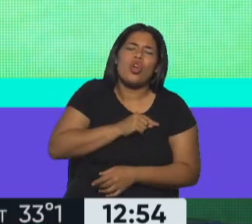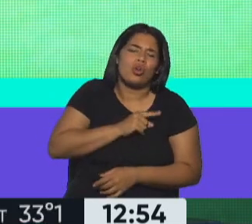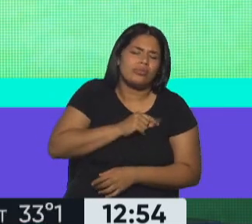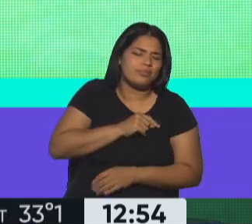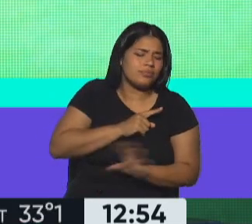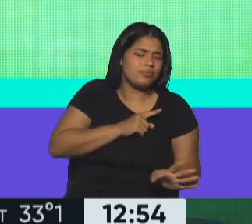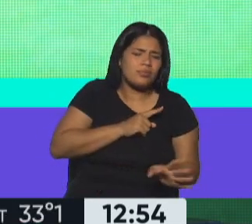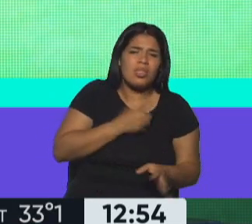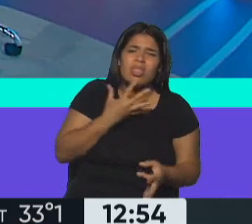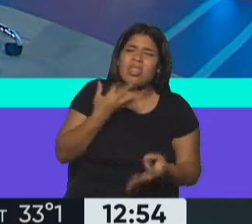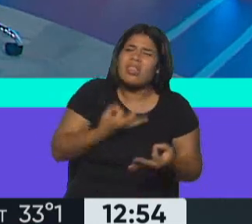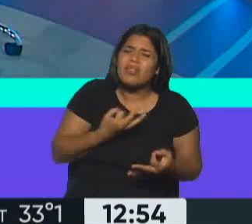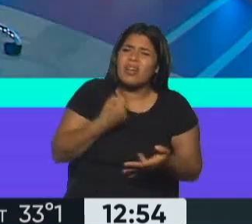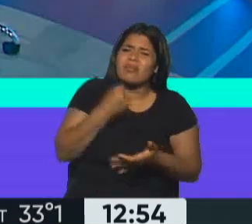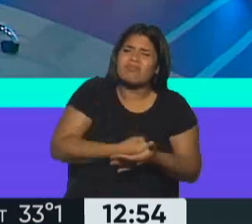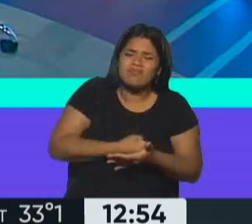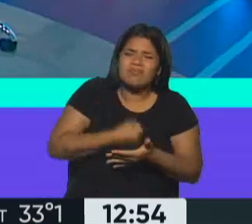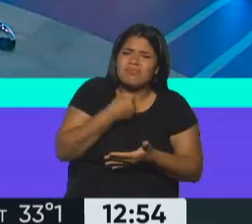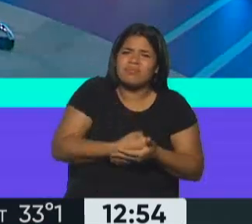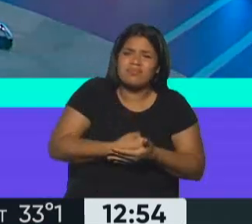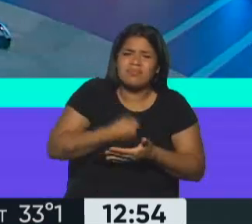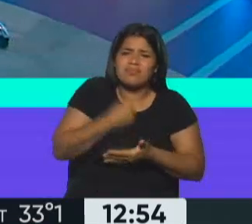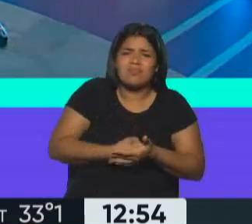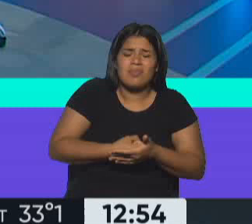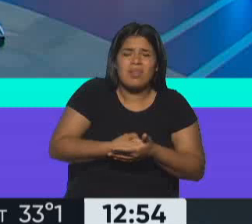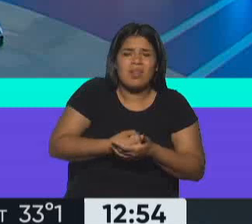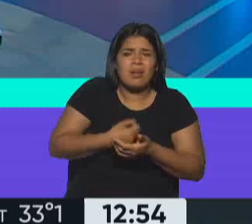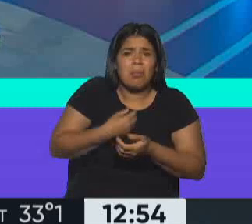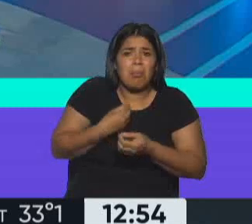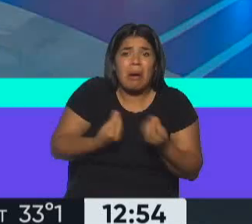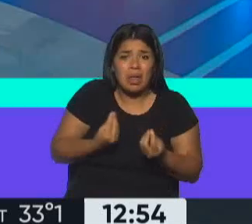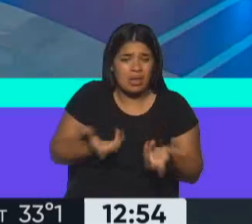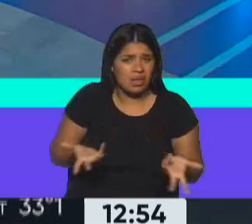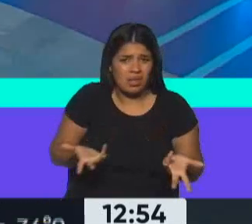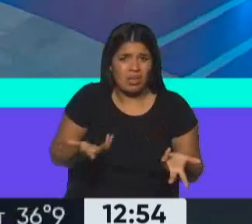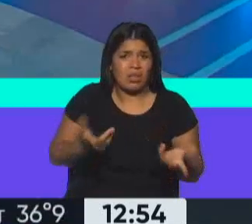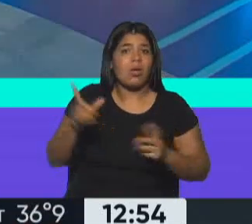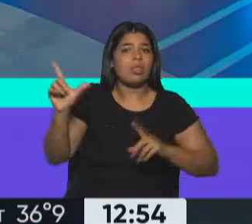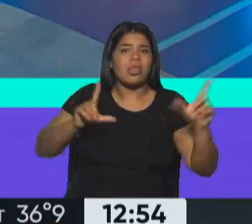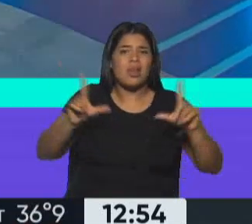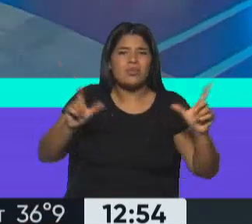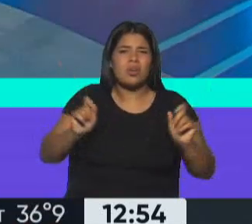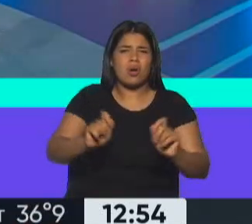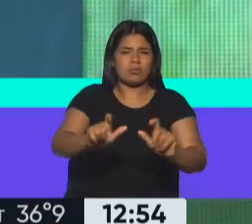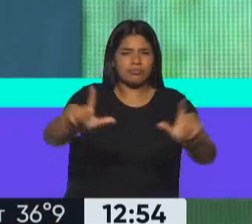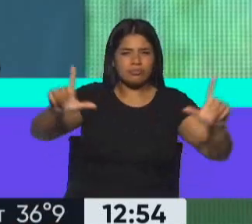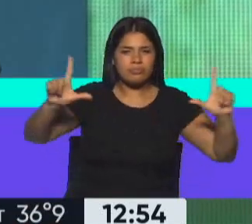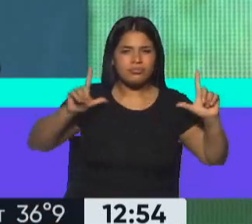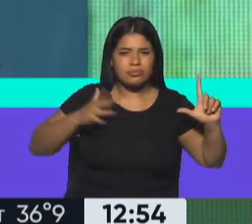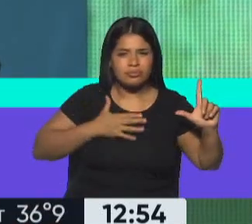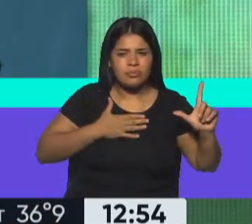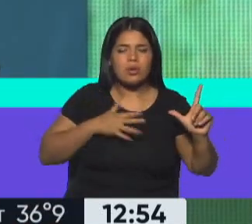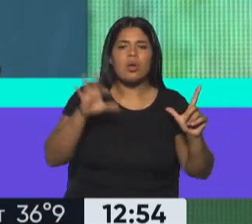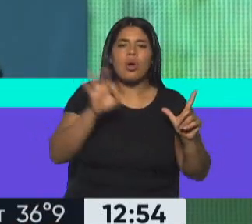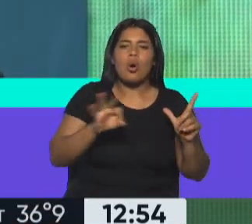seguir intentando en volcar esperanzas así no frente a la tele bueno una radio o abrazar